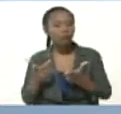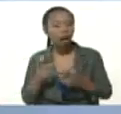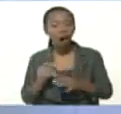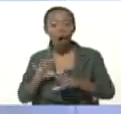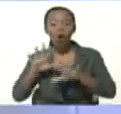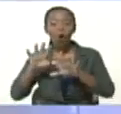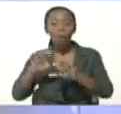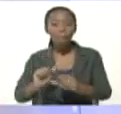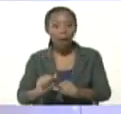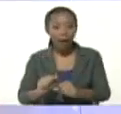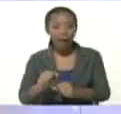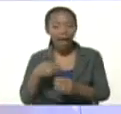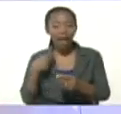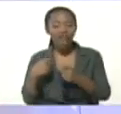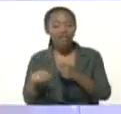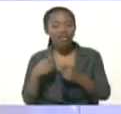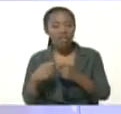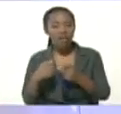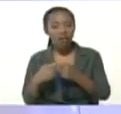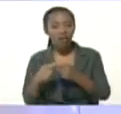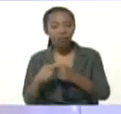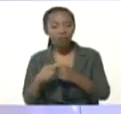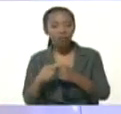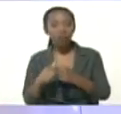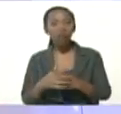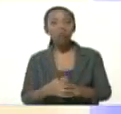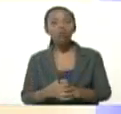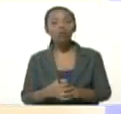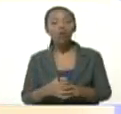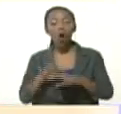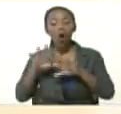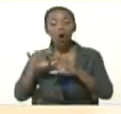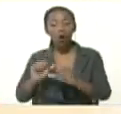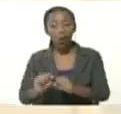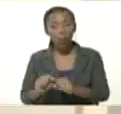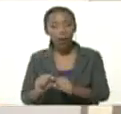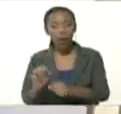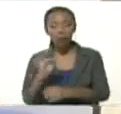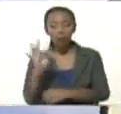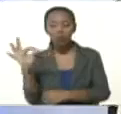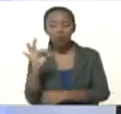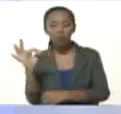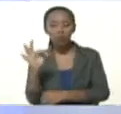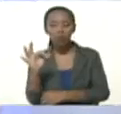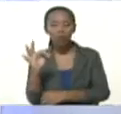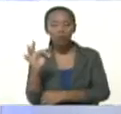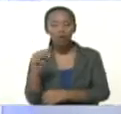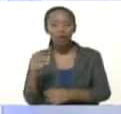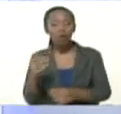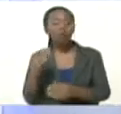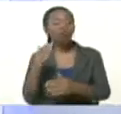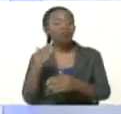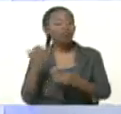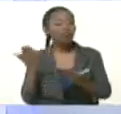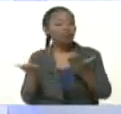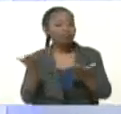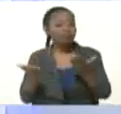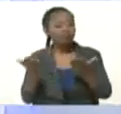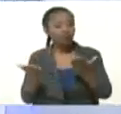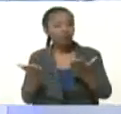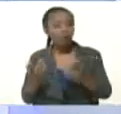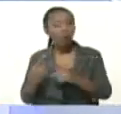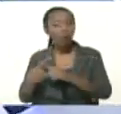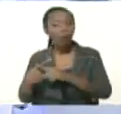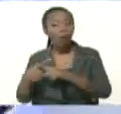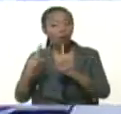con divisa en efectivo, con divisa en cash, como se dice, compras criptomonedas. La ventaja en este caso, que podemos comprar otras